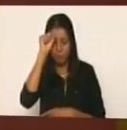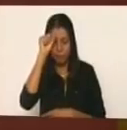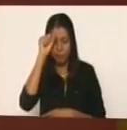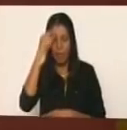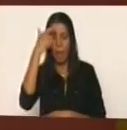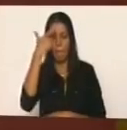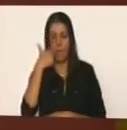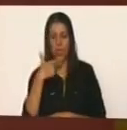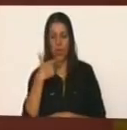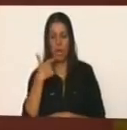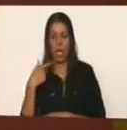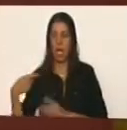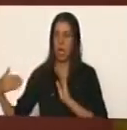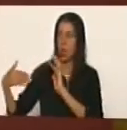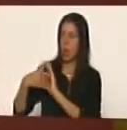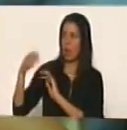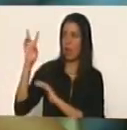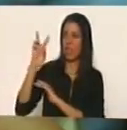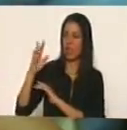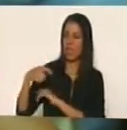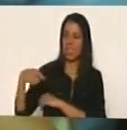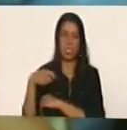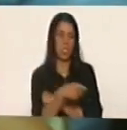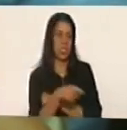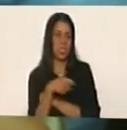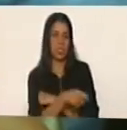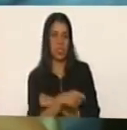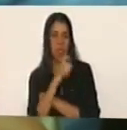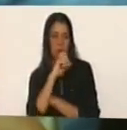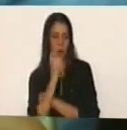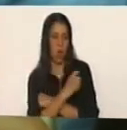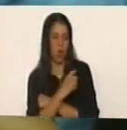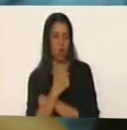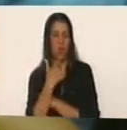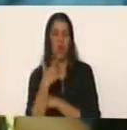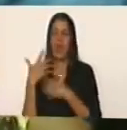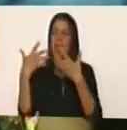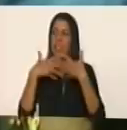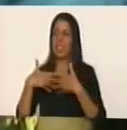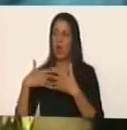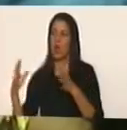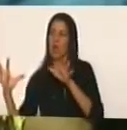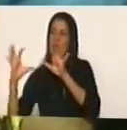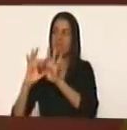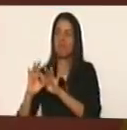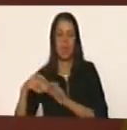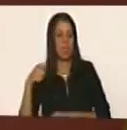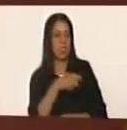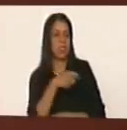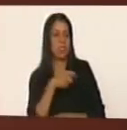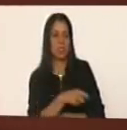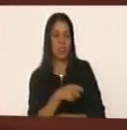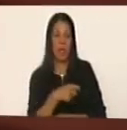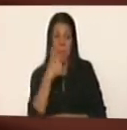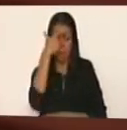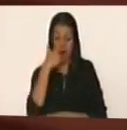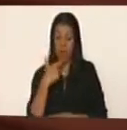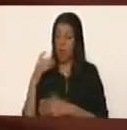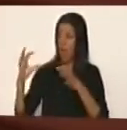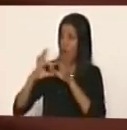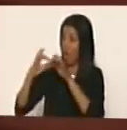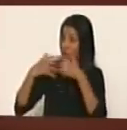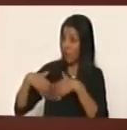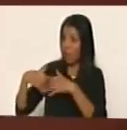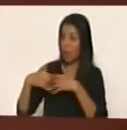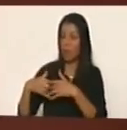patria, que quienes estaban haciéndole el juego al imperio, no quieren a esas mujeres de